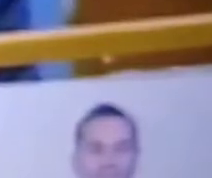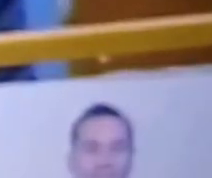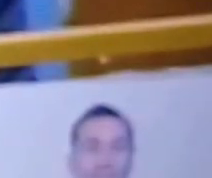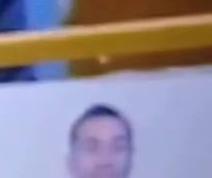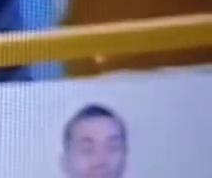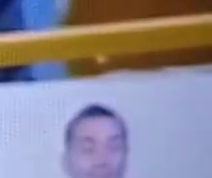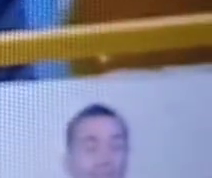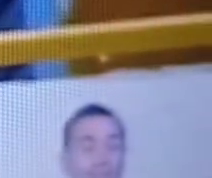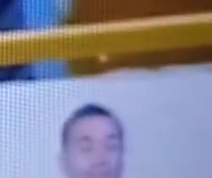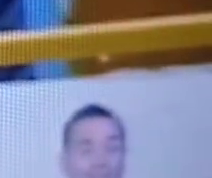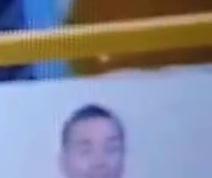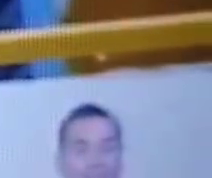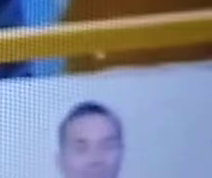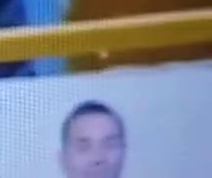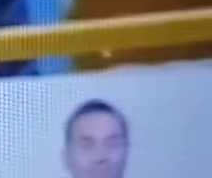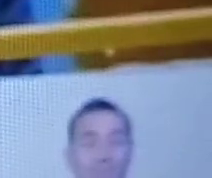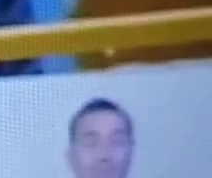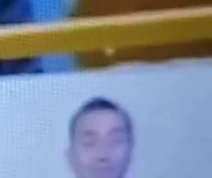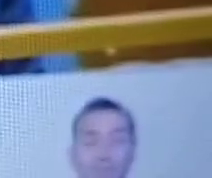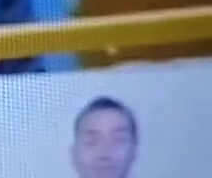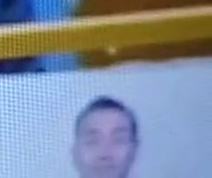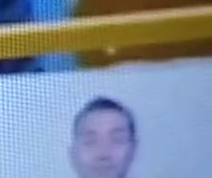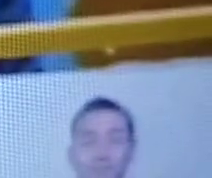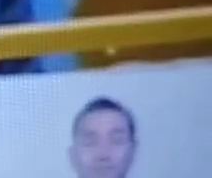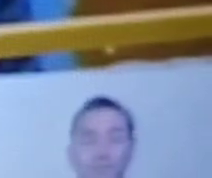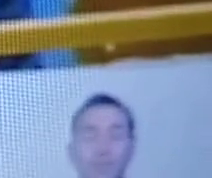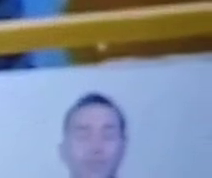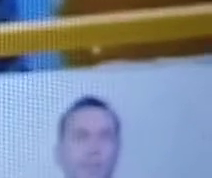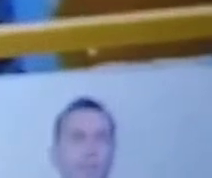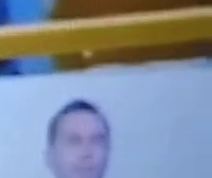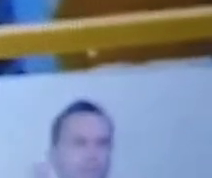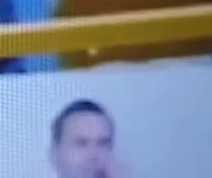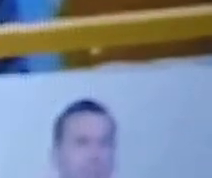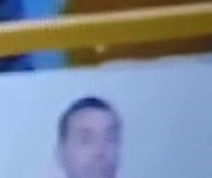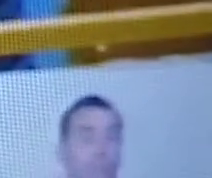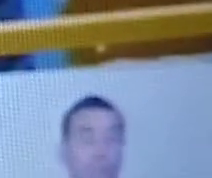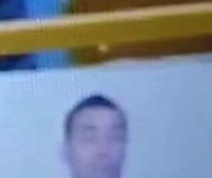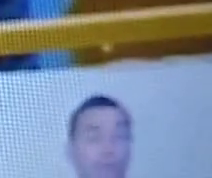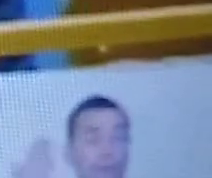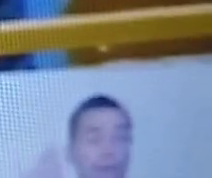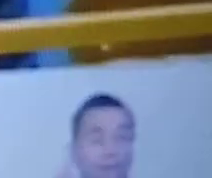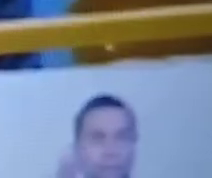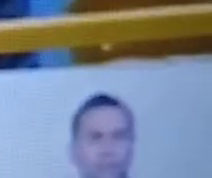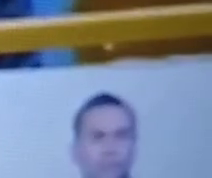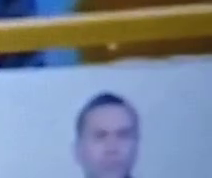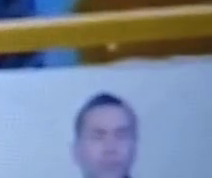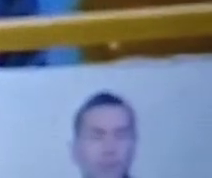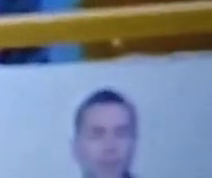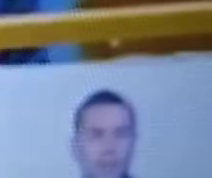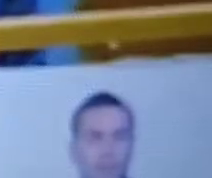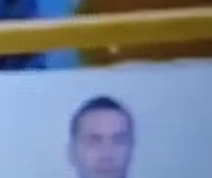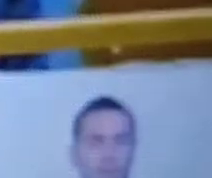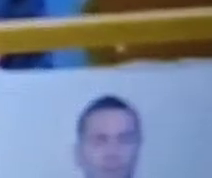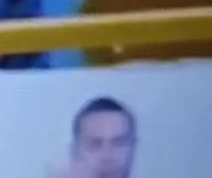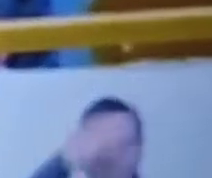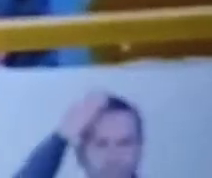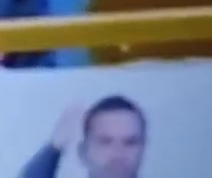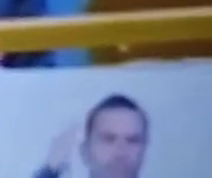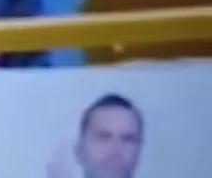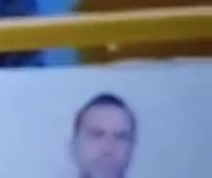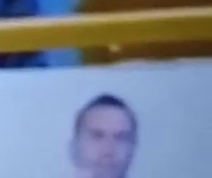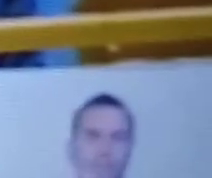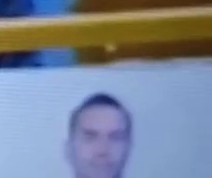Gracias, señor presidente. Presento a continuación la intervención pregrabada del presidente de la República de El Salvador, su excelencia